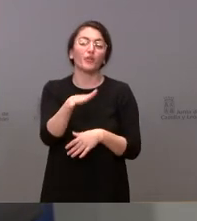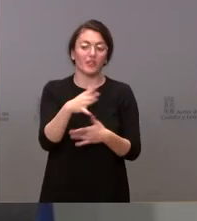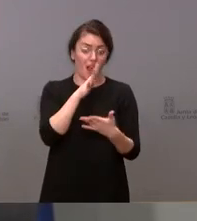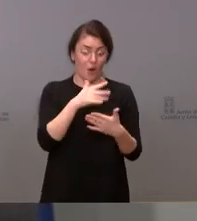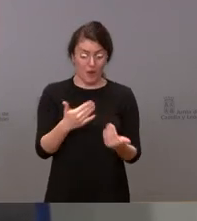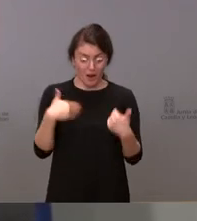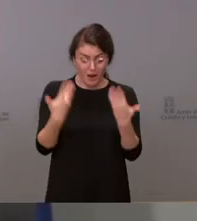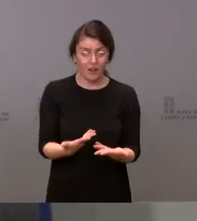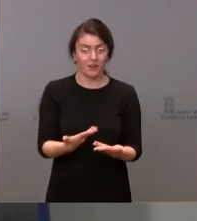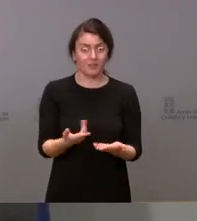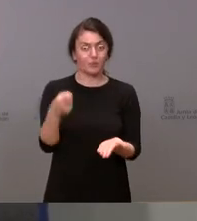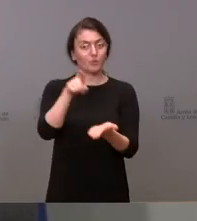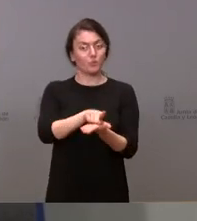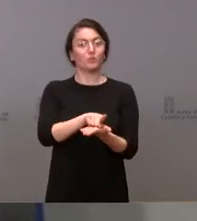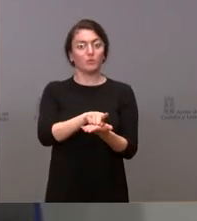vez